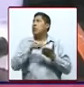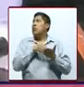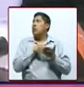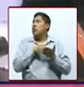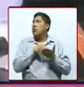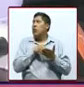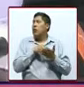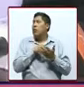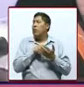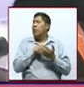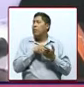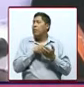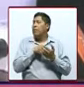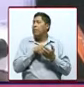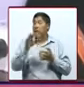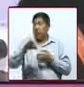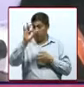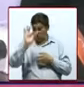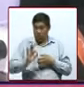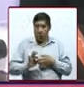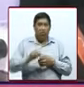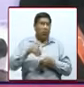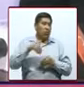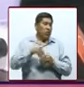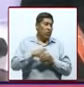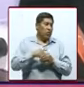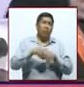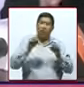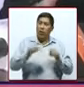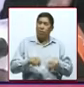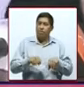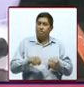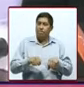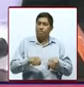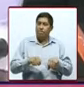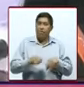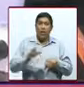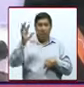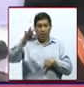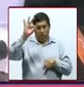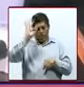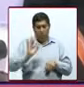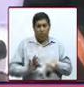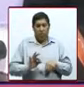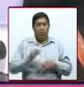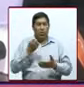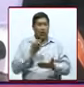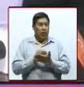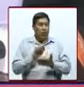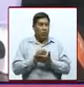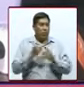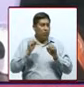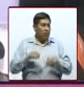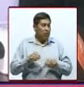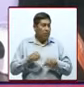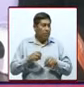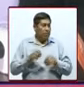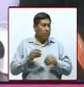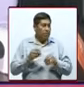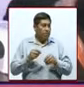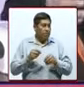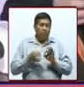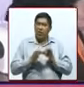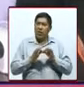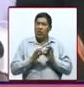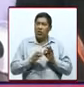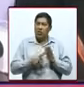millones que se iba a destinar a unas elecciones primarias, que se pueda destinar ese recurso económico para poder